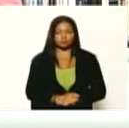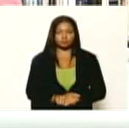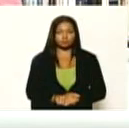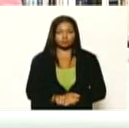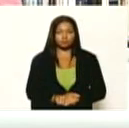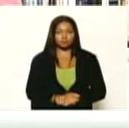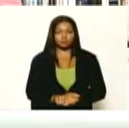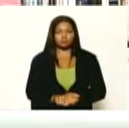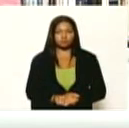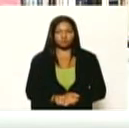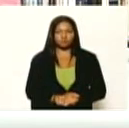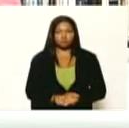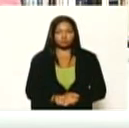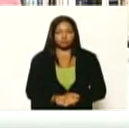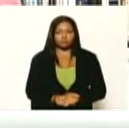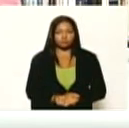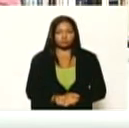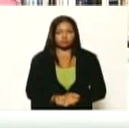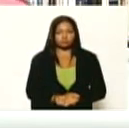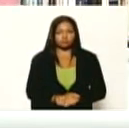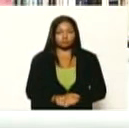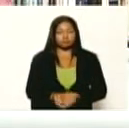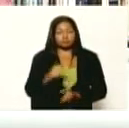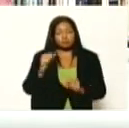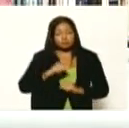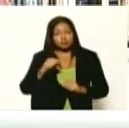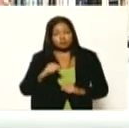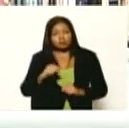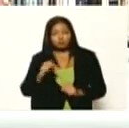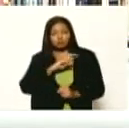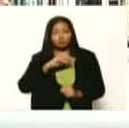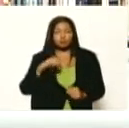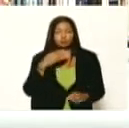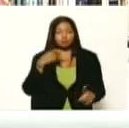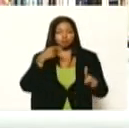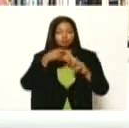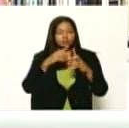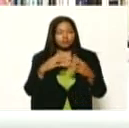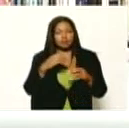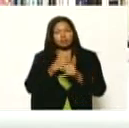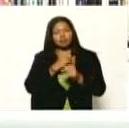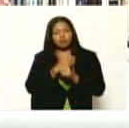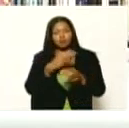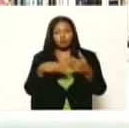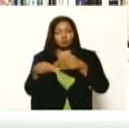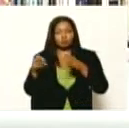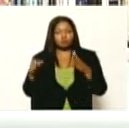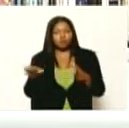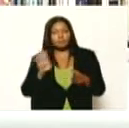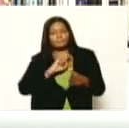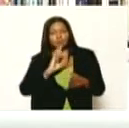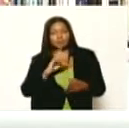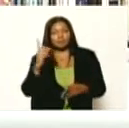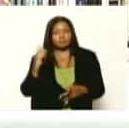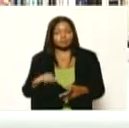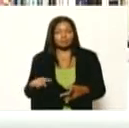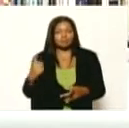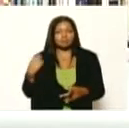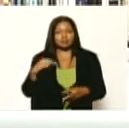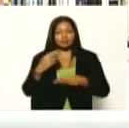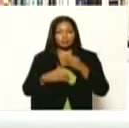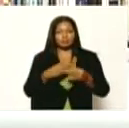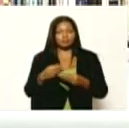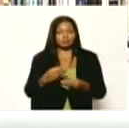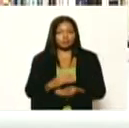tiene miedo. Sí. Así es, bueno, este es nuestro método de trabajo, de construcción, y así debe ser, el